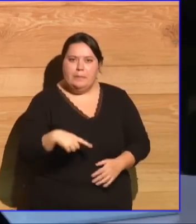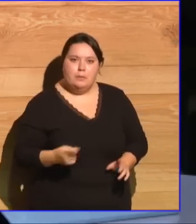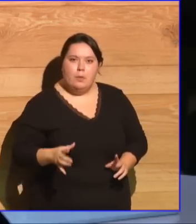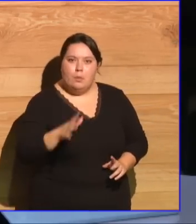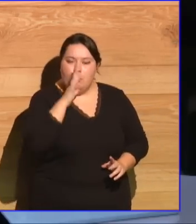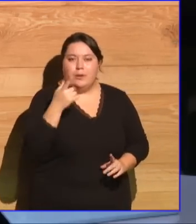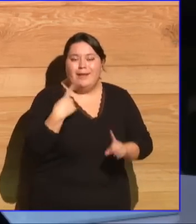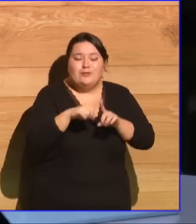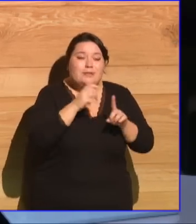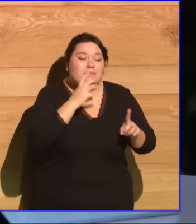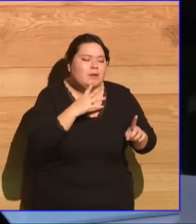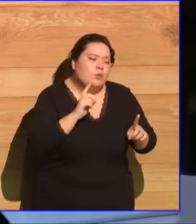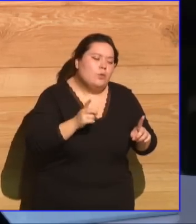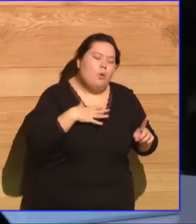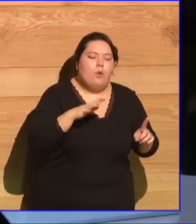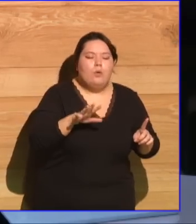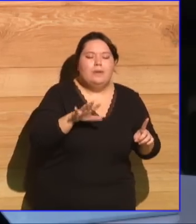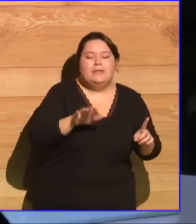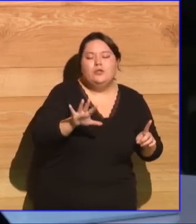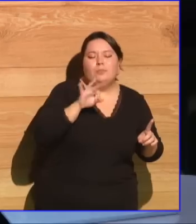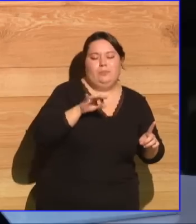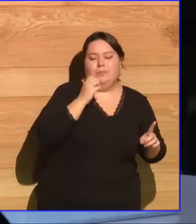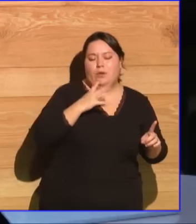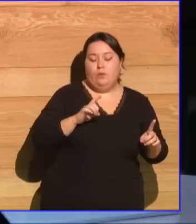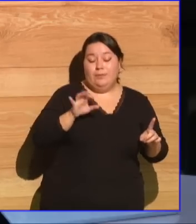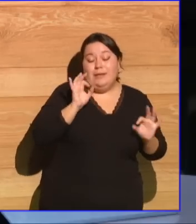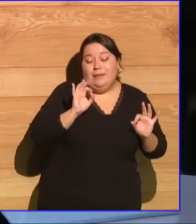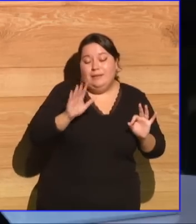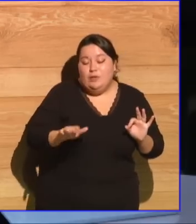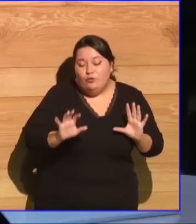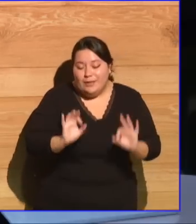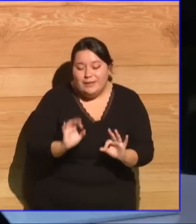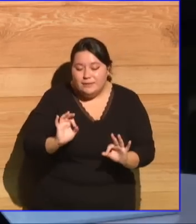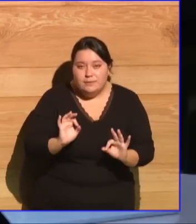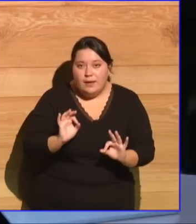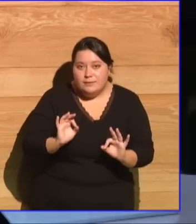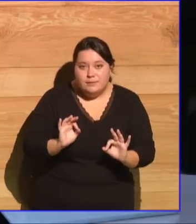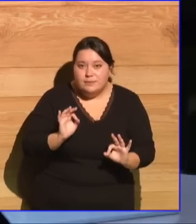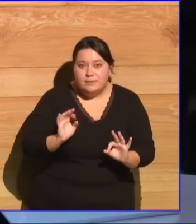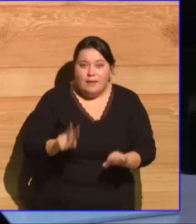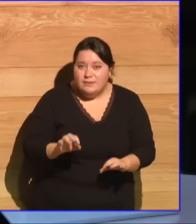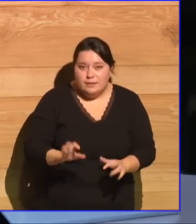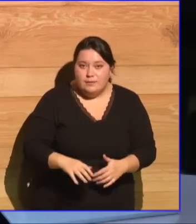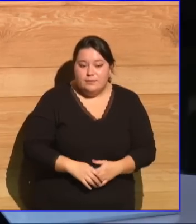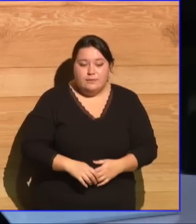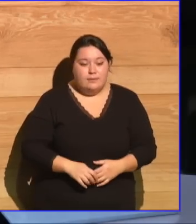no le ha salido bien, o no ha elegido al niño exacto. No, este es el niño. Este es el niño. Y, de hecho, el propio